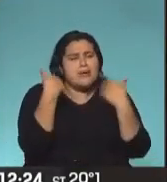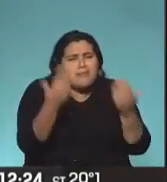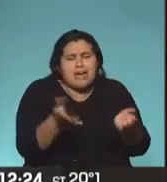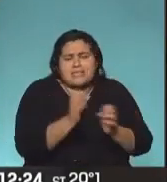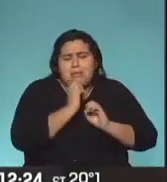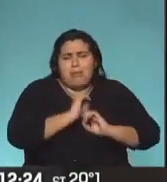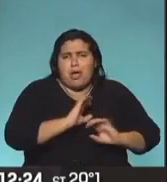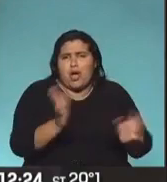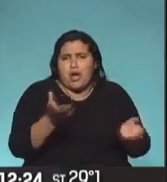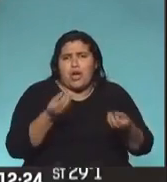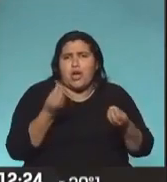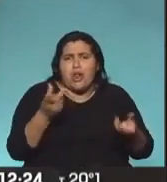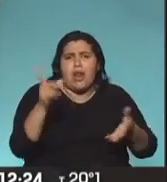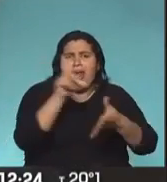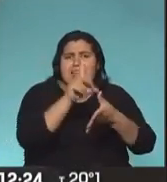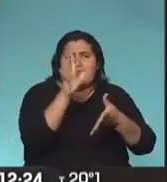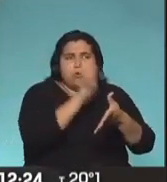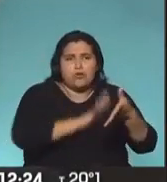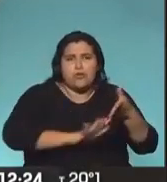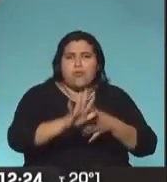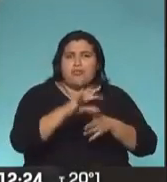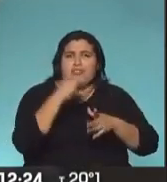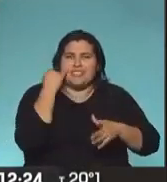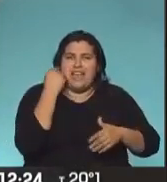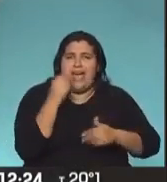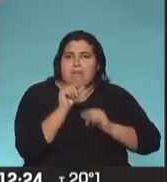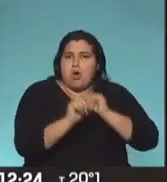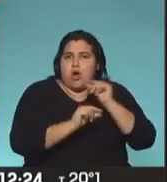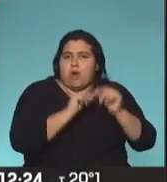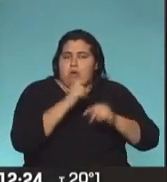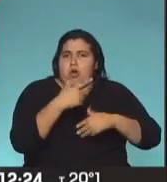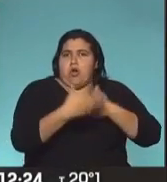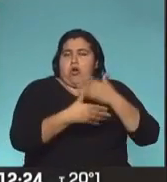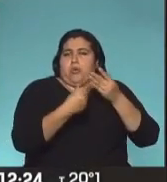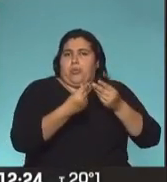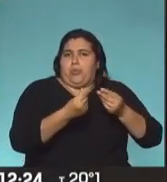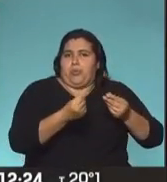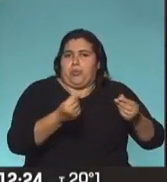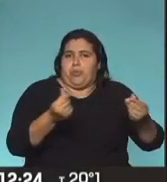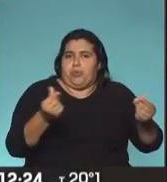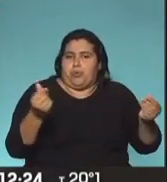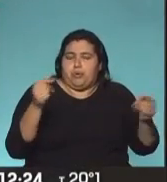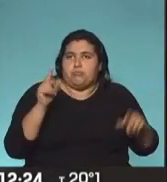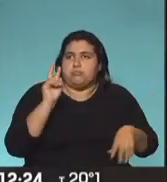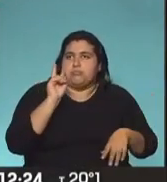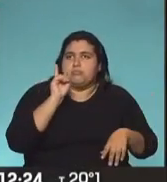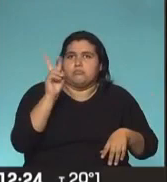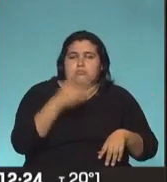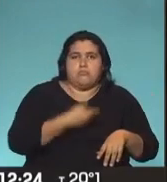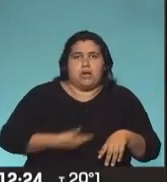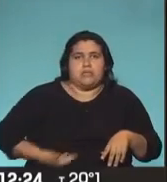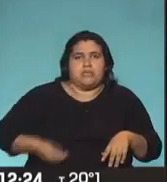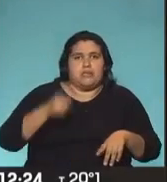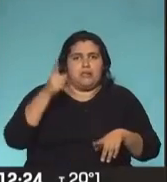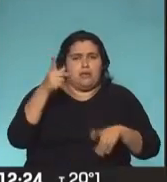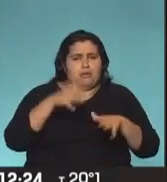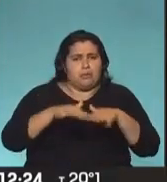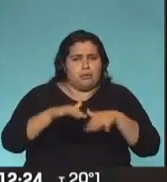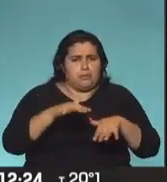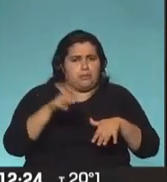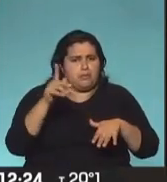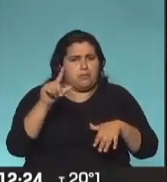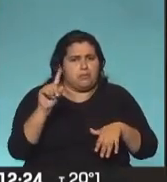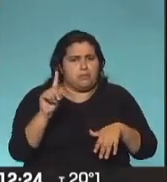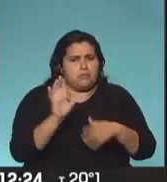algo que en américa latina' habíamos superado y piñera ha reaccionado ante estos cambios